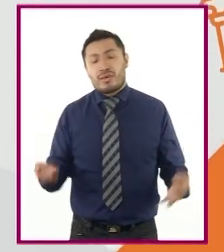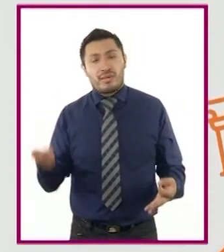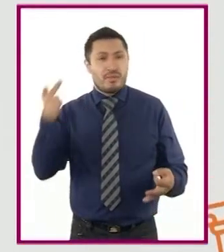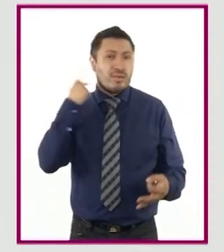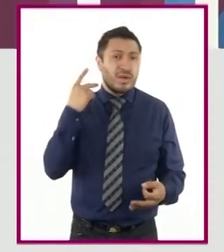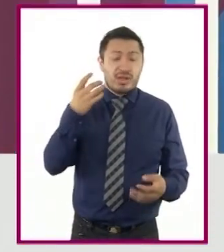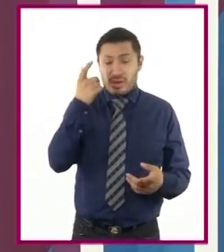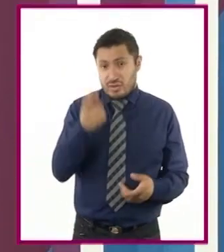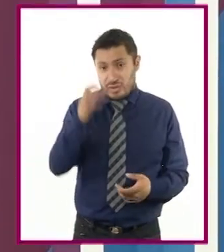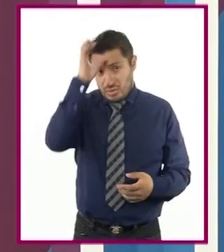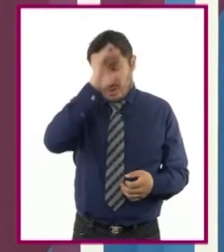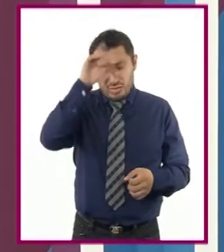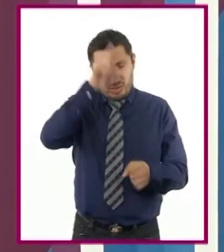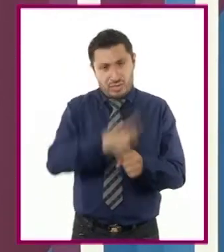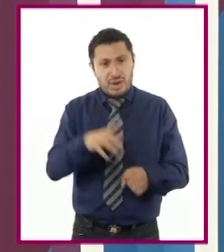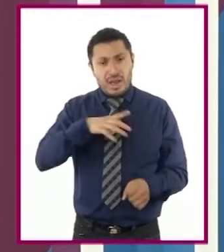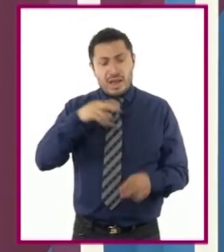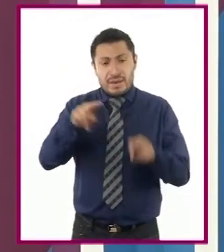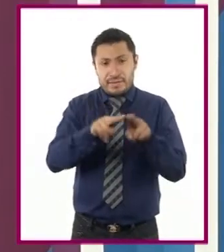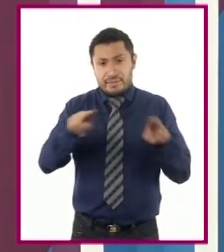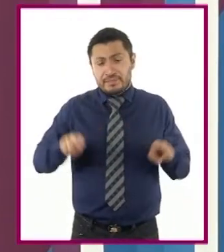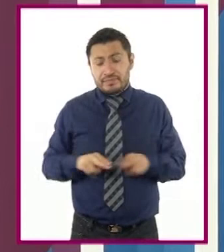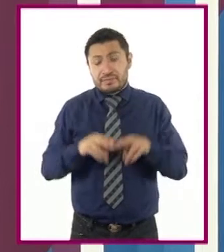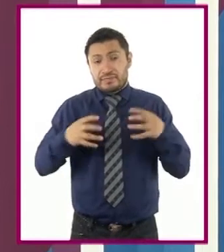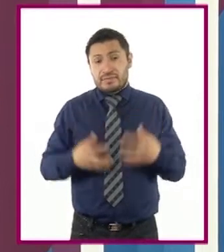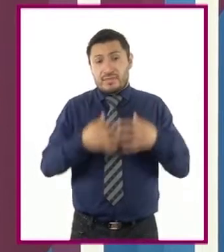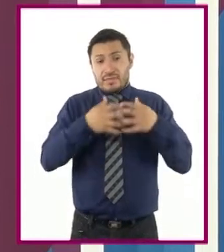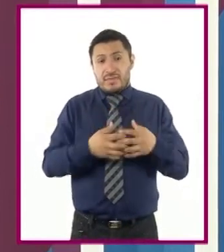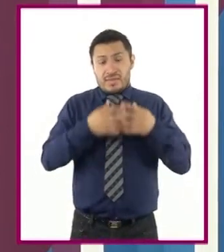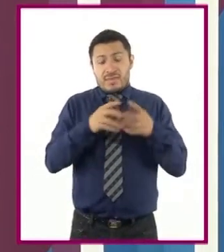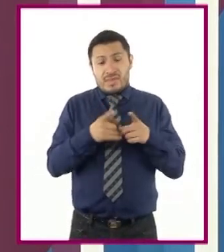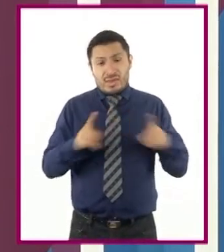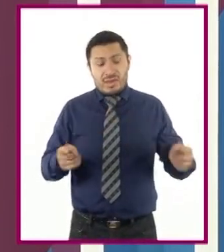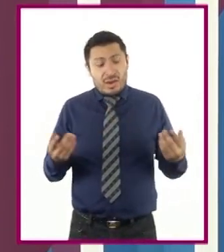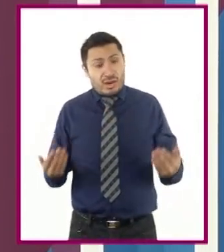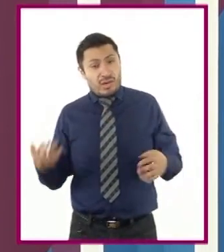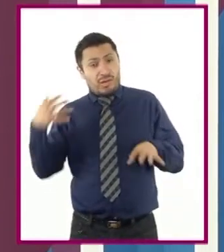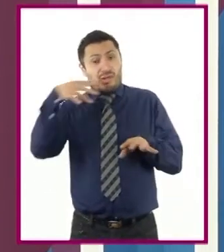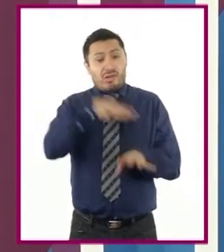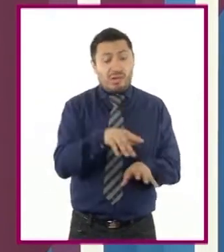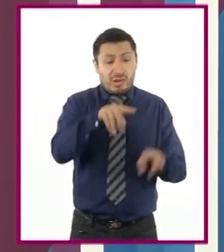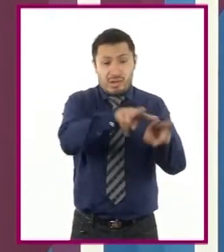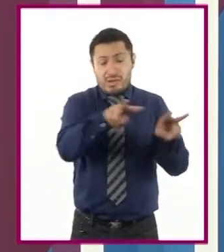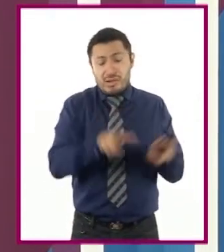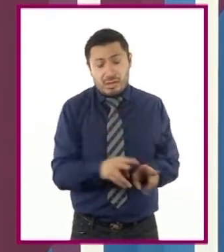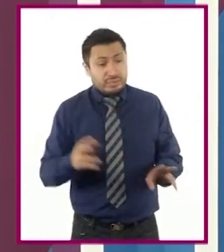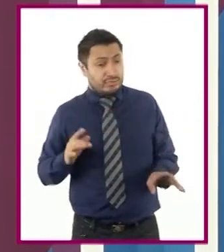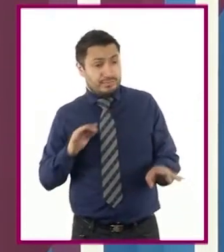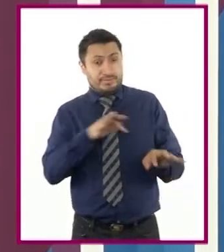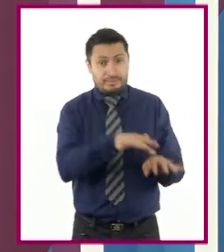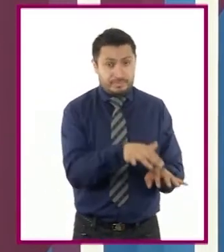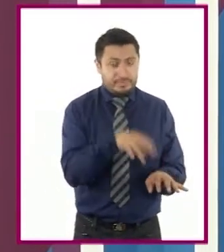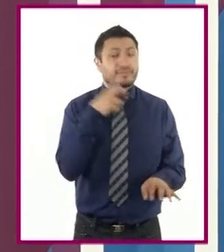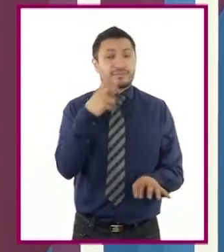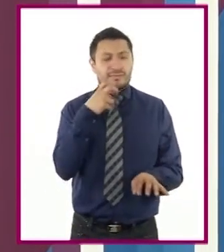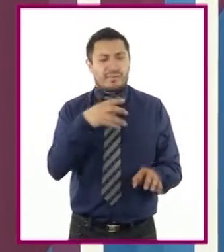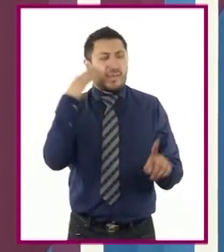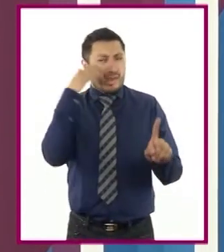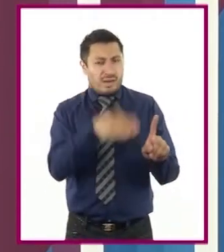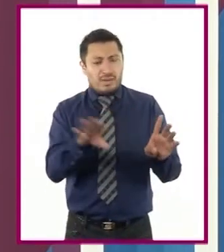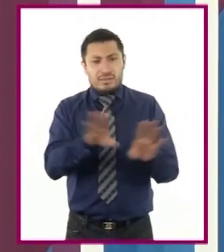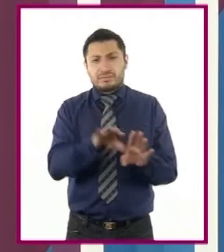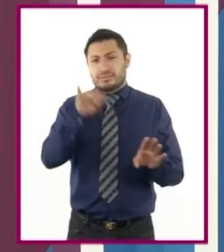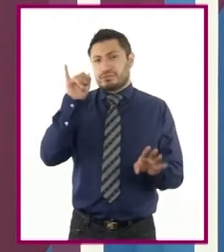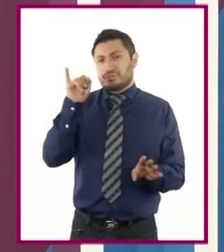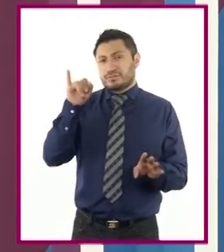o cultural que ejerce una nación industrializada sobre otra en una posición vulnerable. En este sentido, el imperialismo se